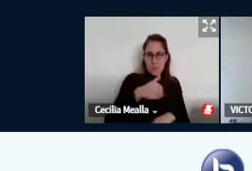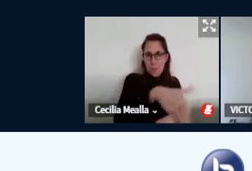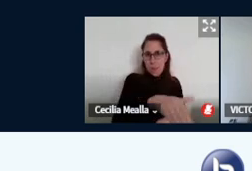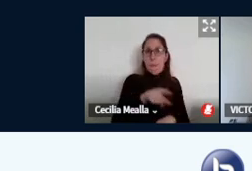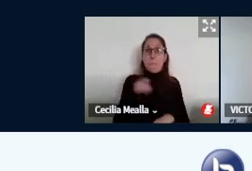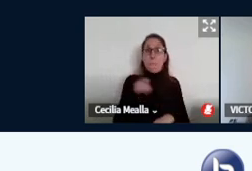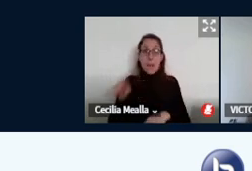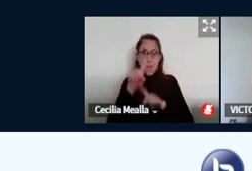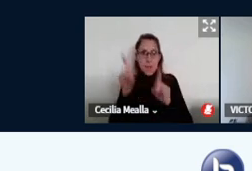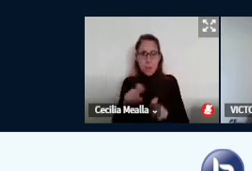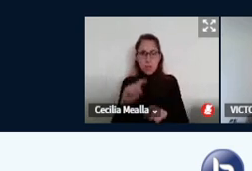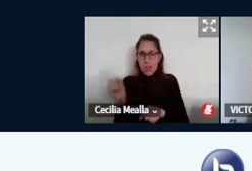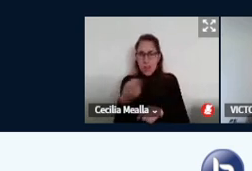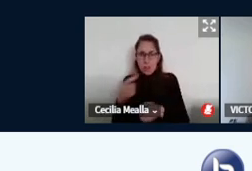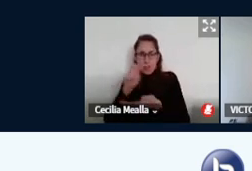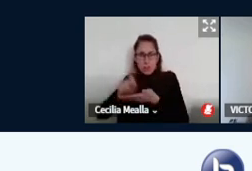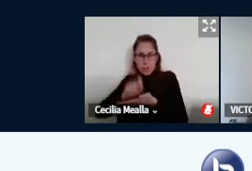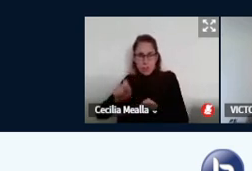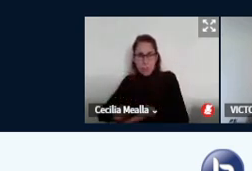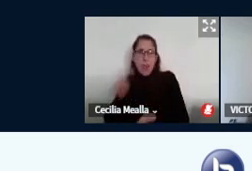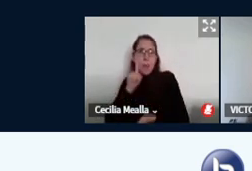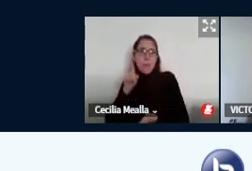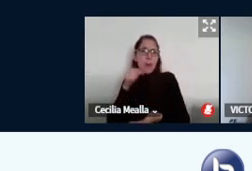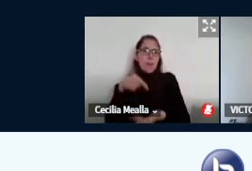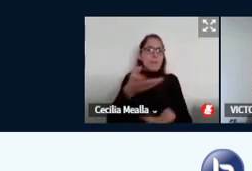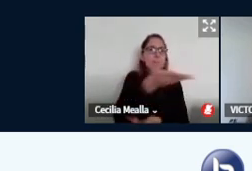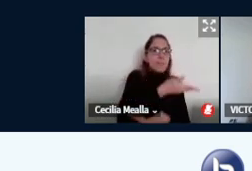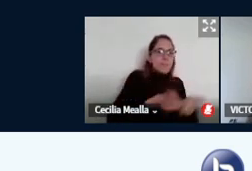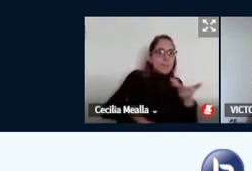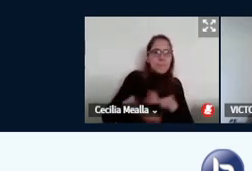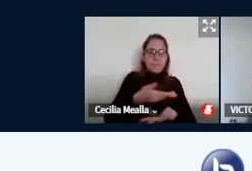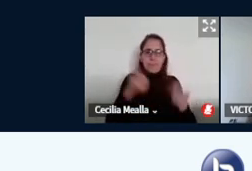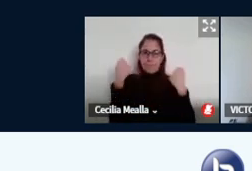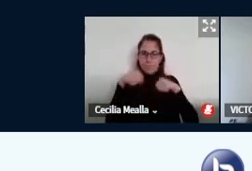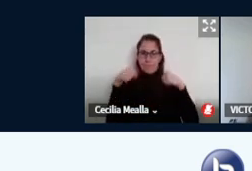que las inventamos nosotros para practicar con ustedes.